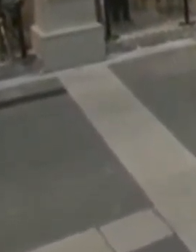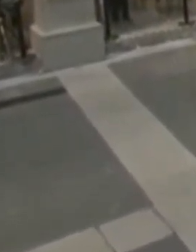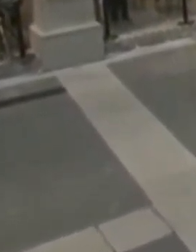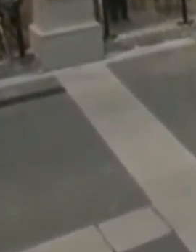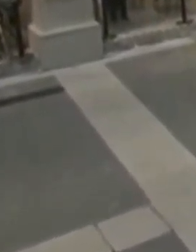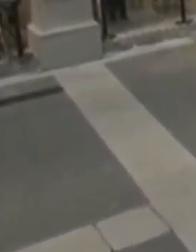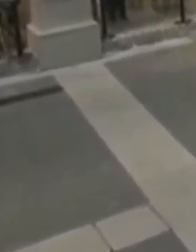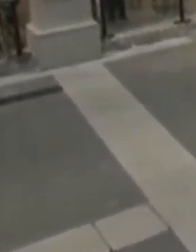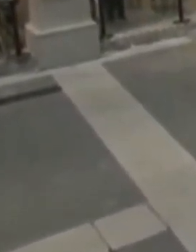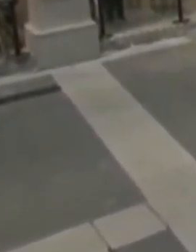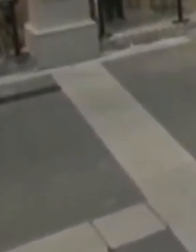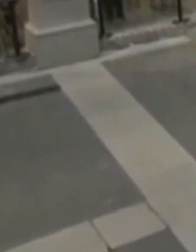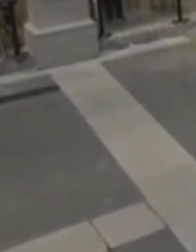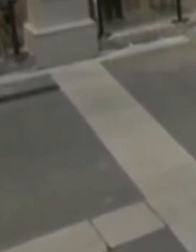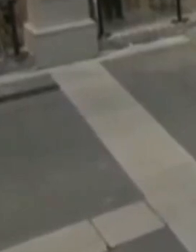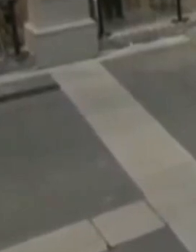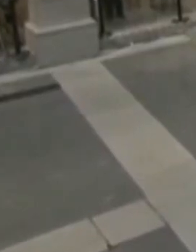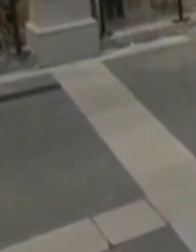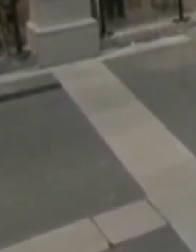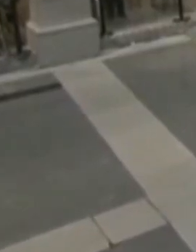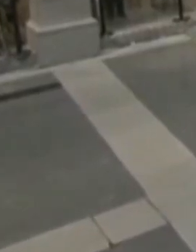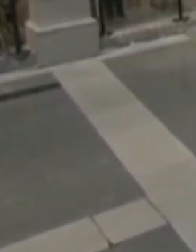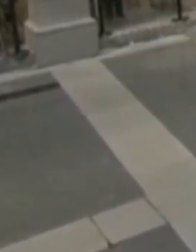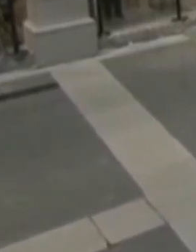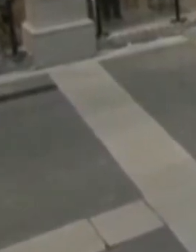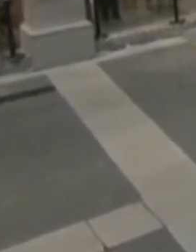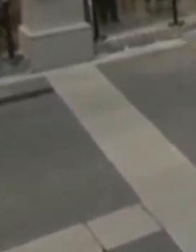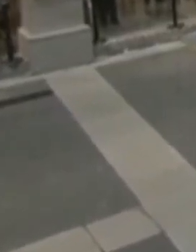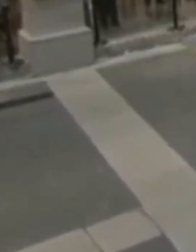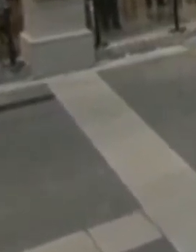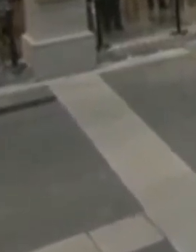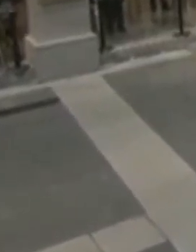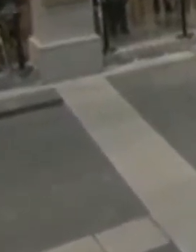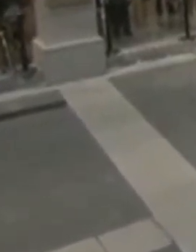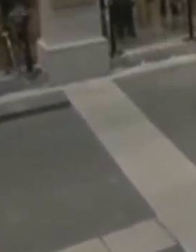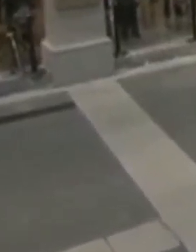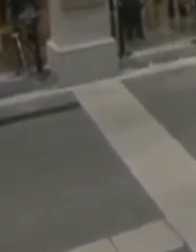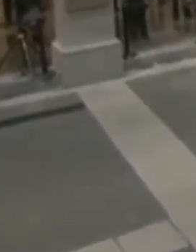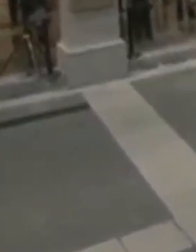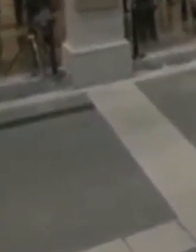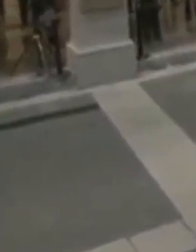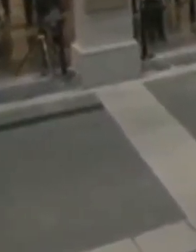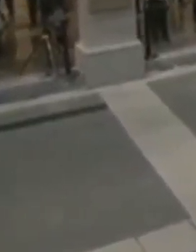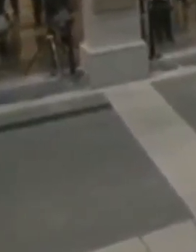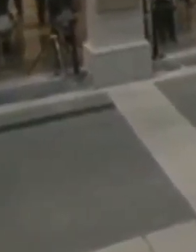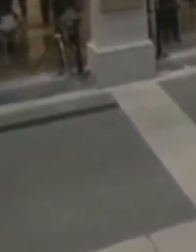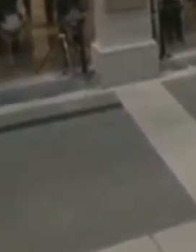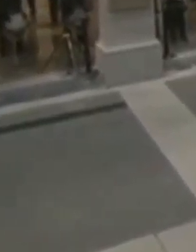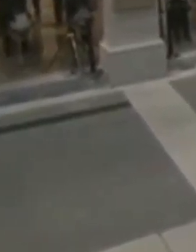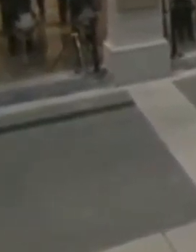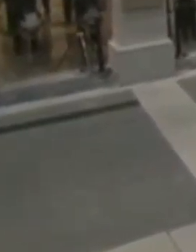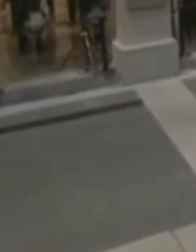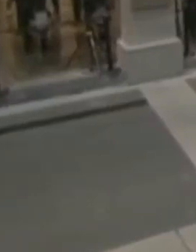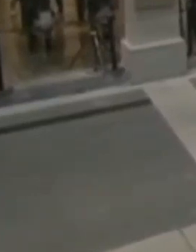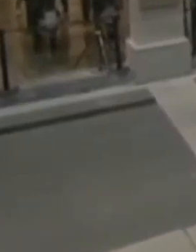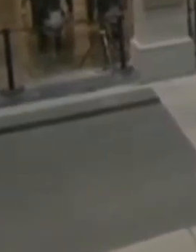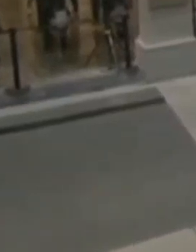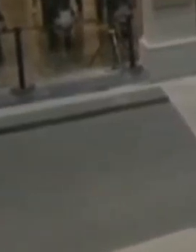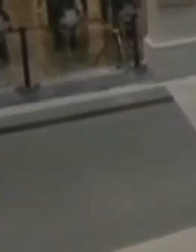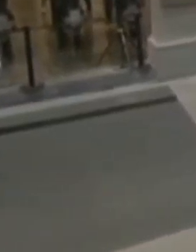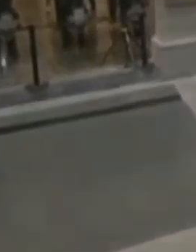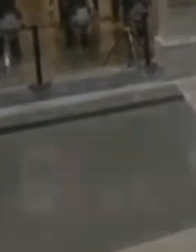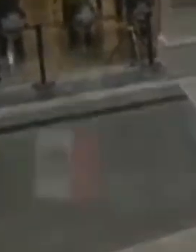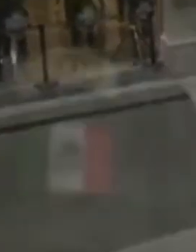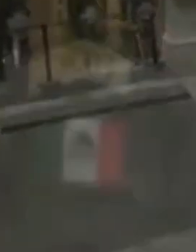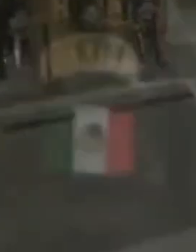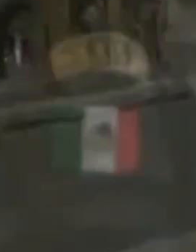aquellas épocas, y en donde específicamente se buscaba tener una visión crítica en torno